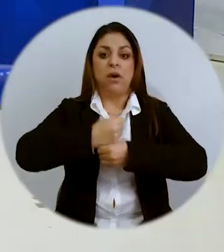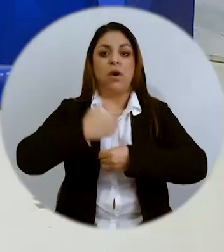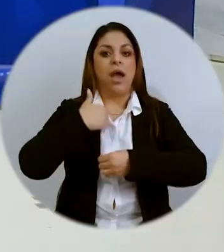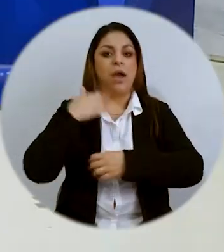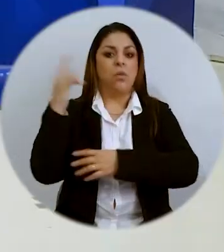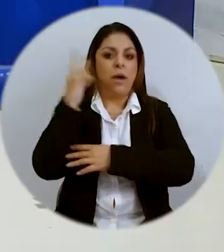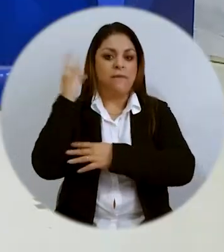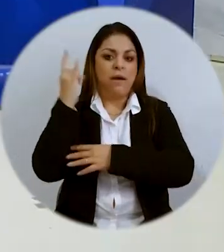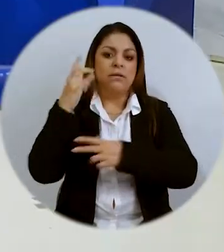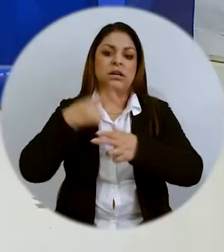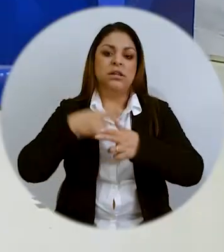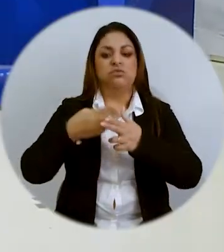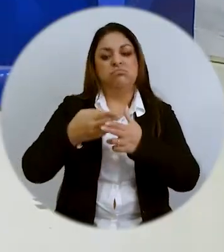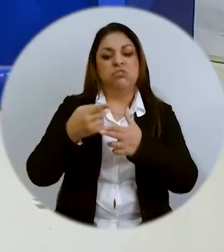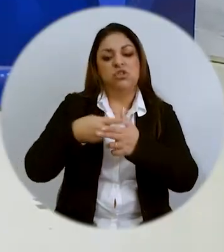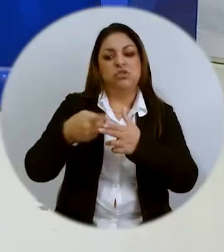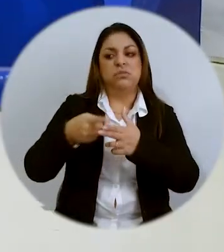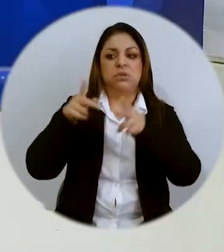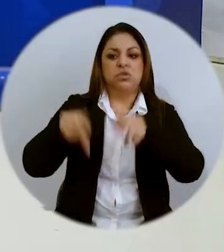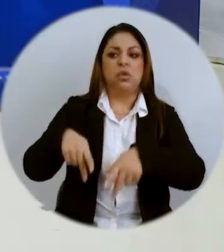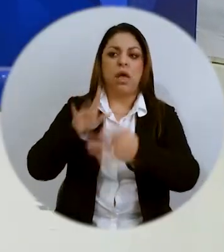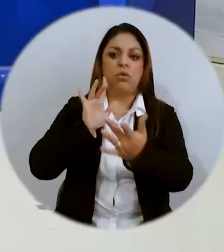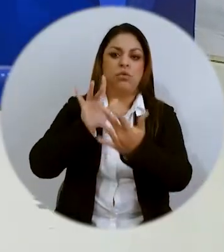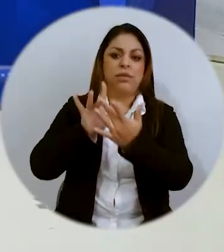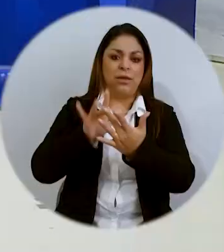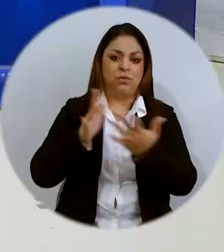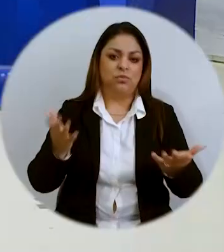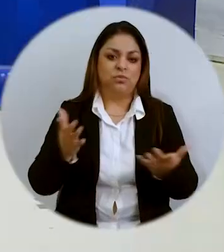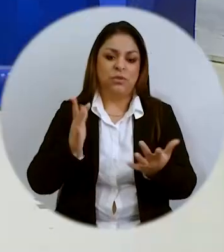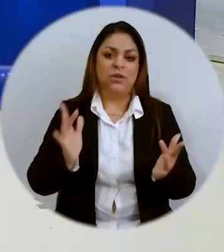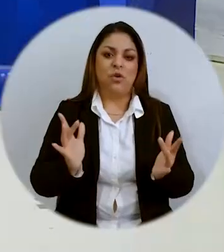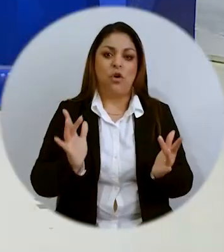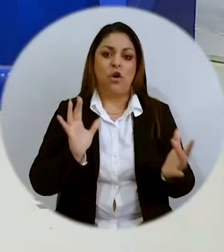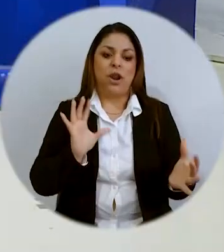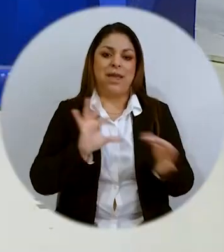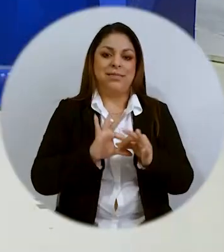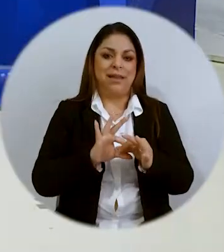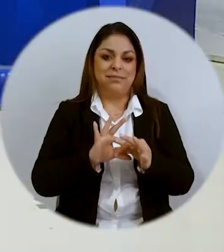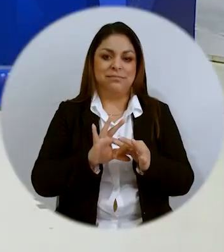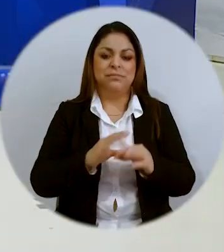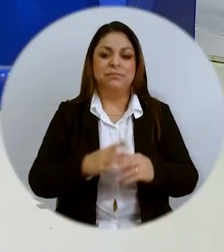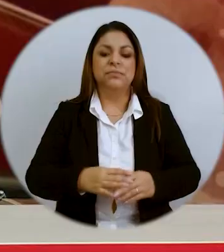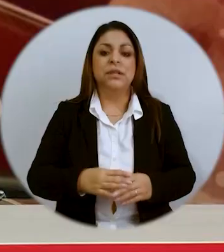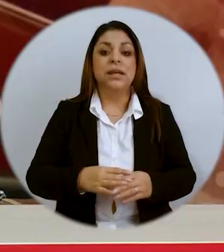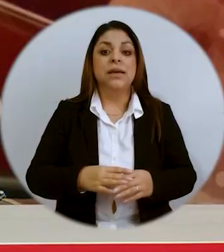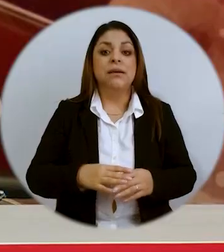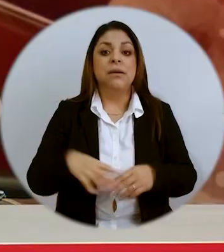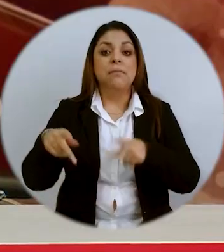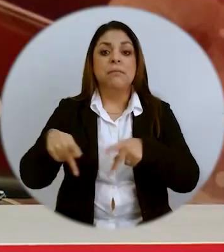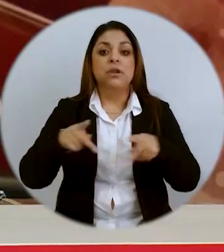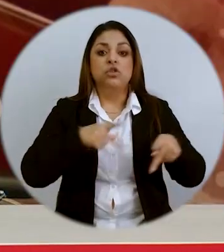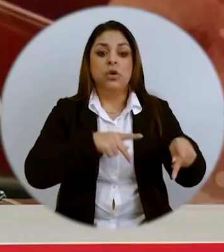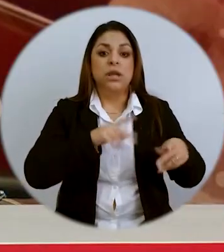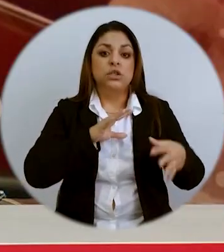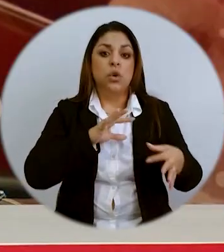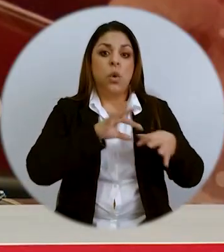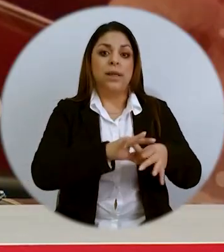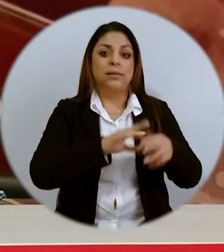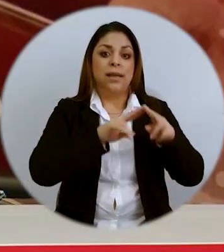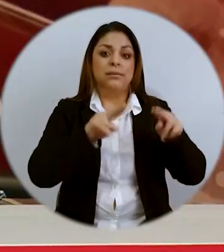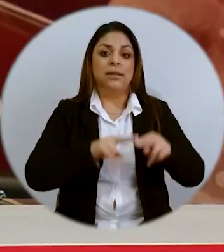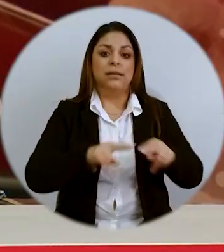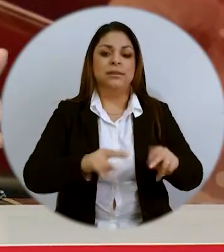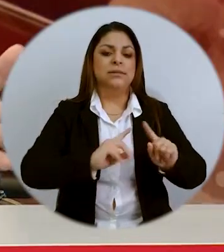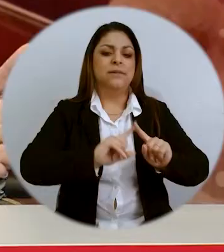Entonces, la mayoría de las personas se logran conectar no de una sola manera, sino que